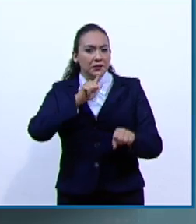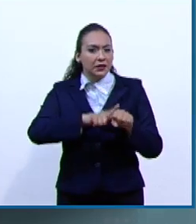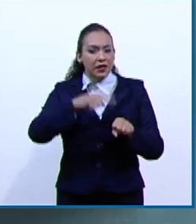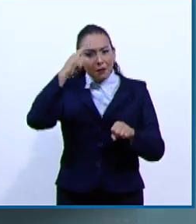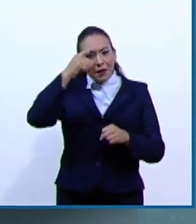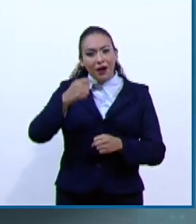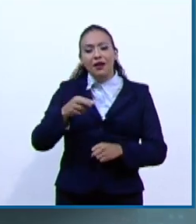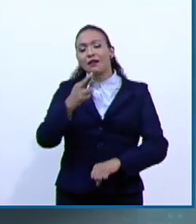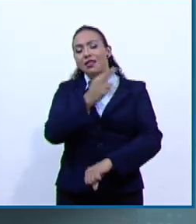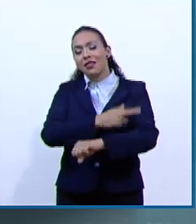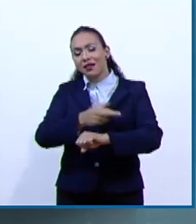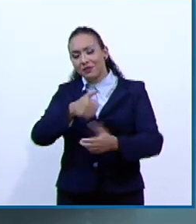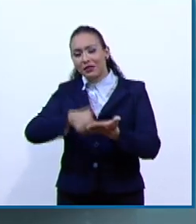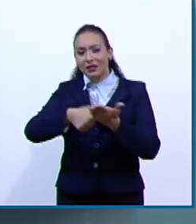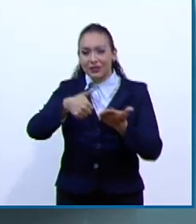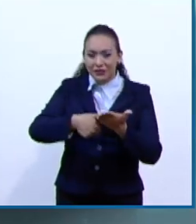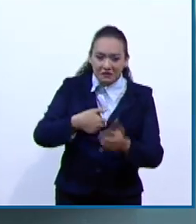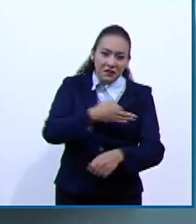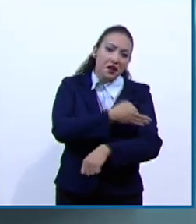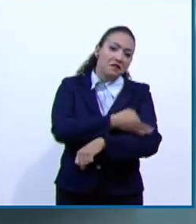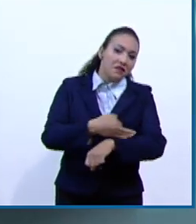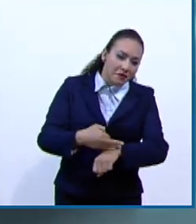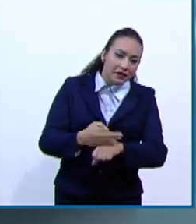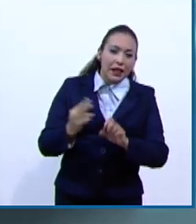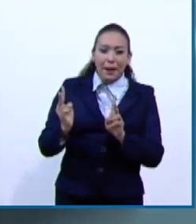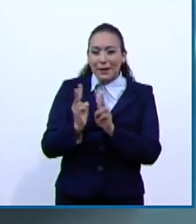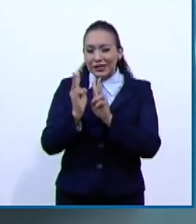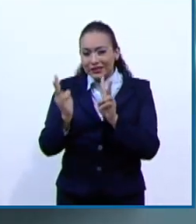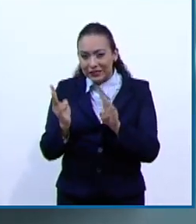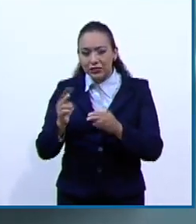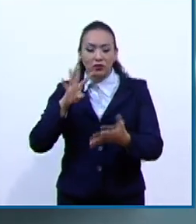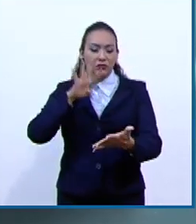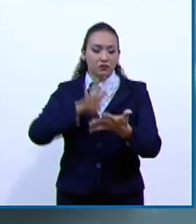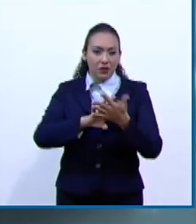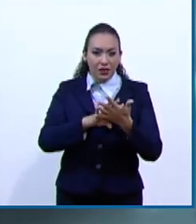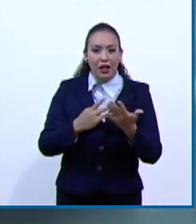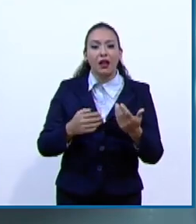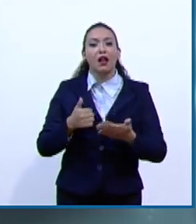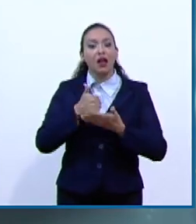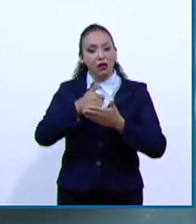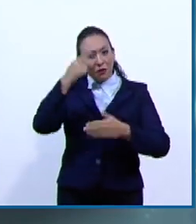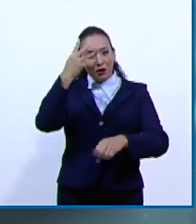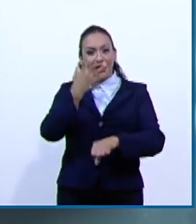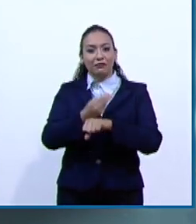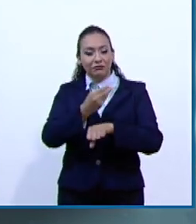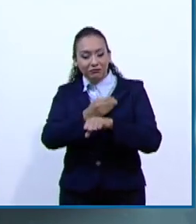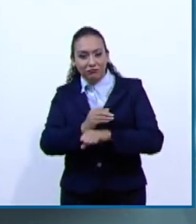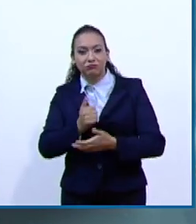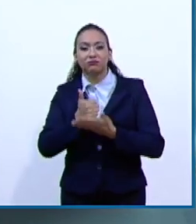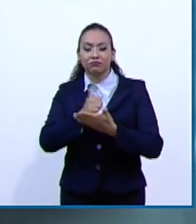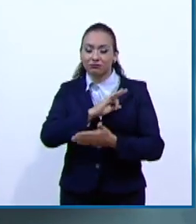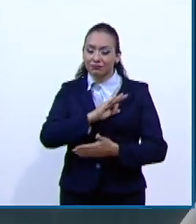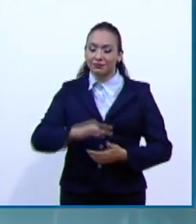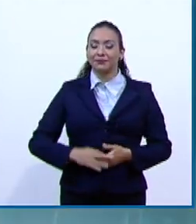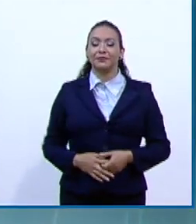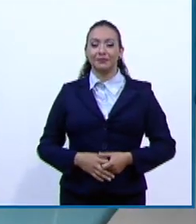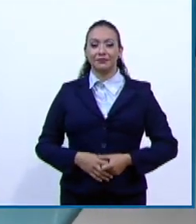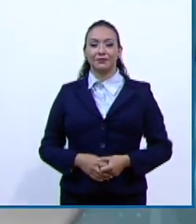materia civil, familiar, mercantil, vecinal y penal, a través de mecanismos alternativos de solución de controversias.